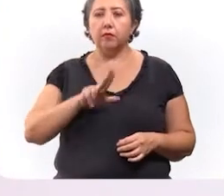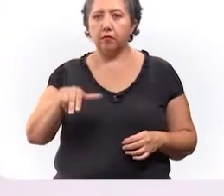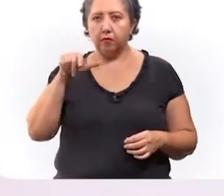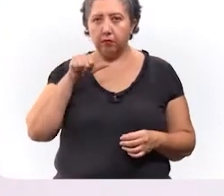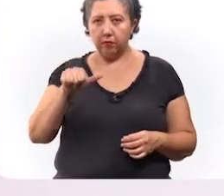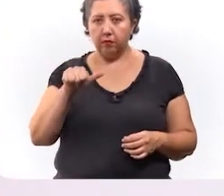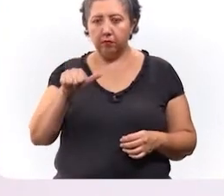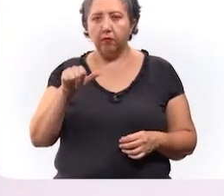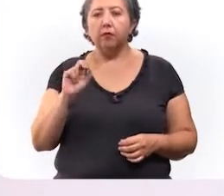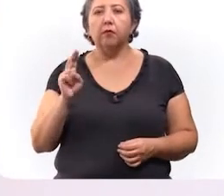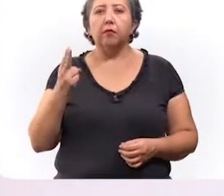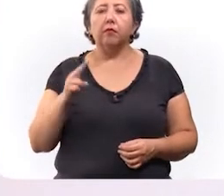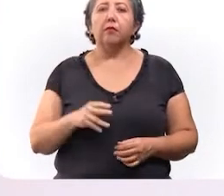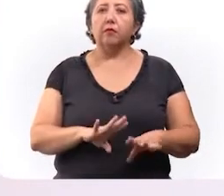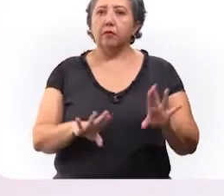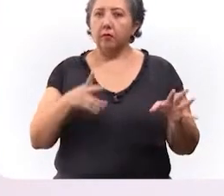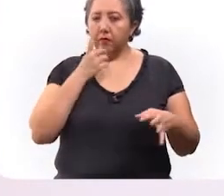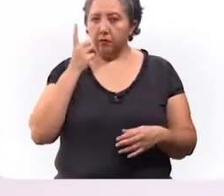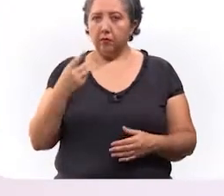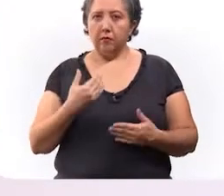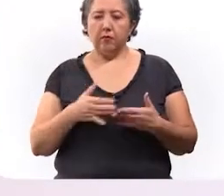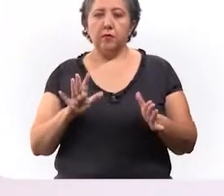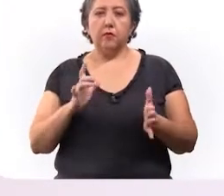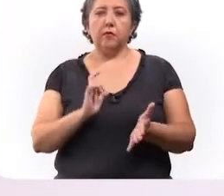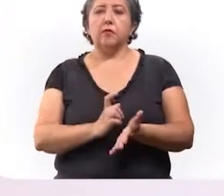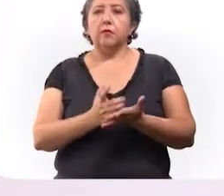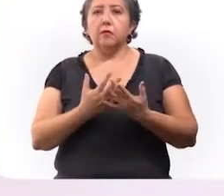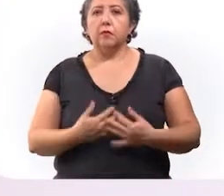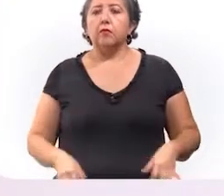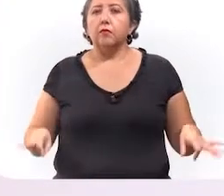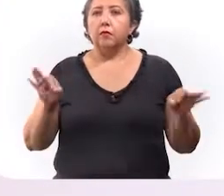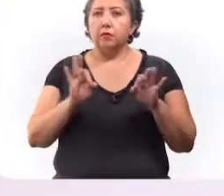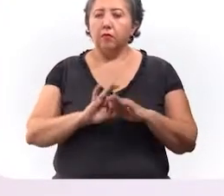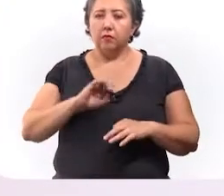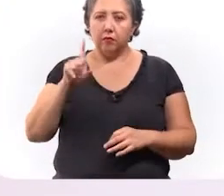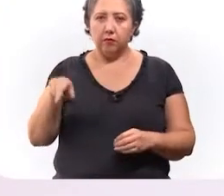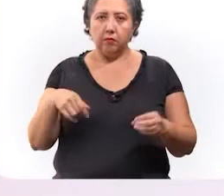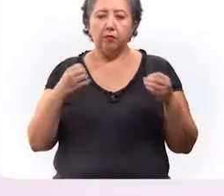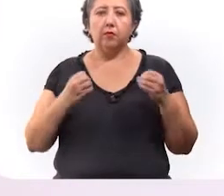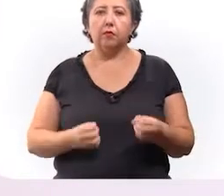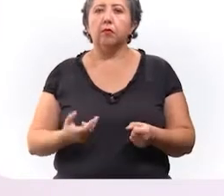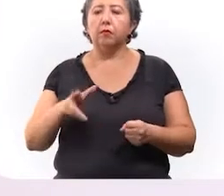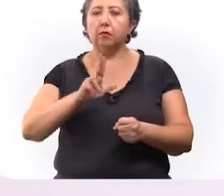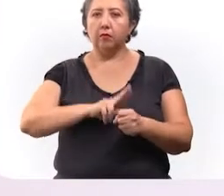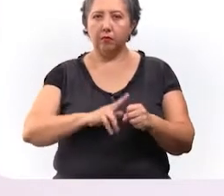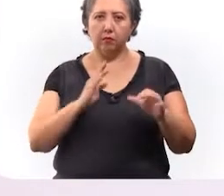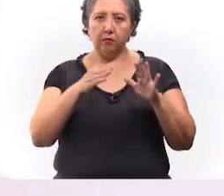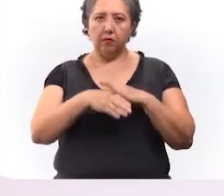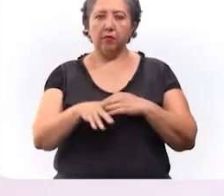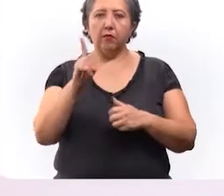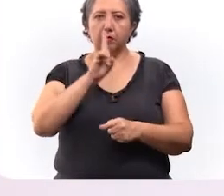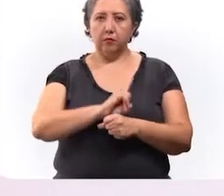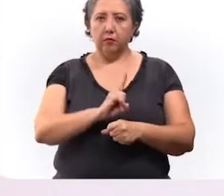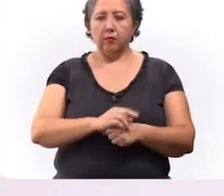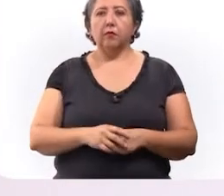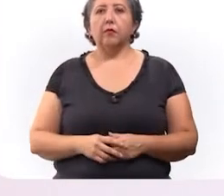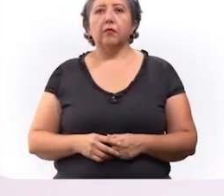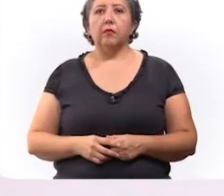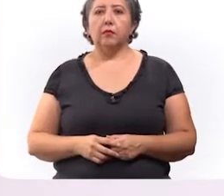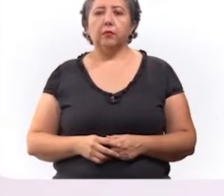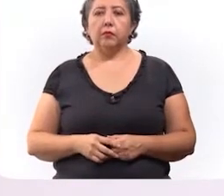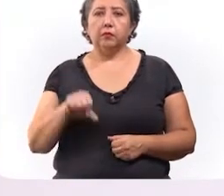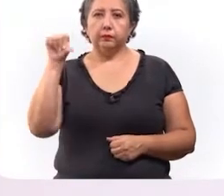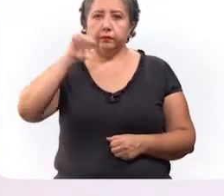martes 16 de noviembre. Como se ha señalado, en la reapertura económica los datos más importantes son la ocupación hospitalaria y los ingresos